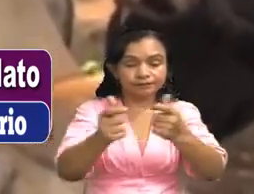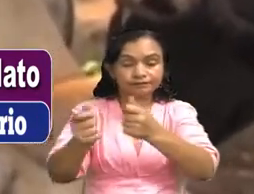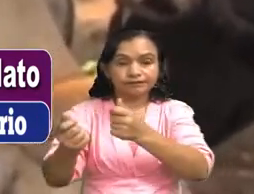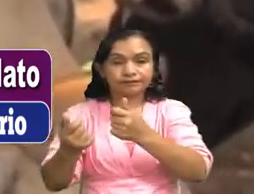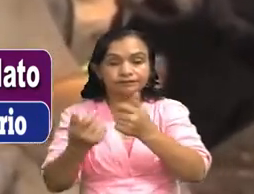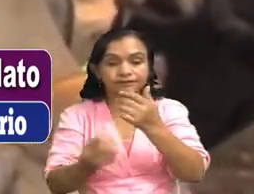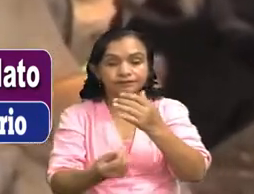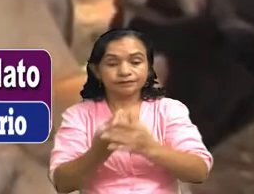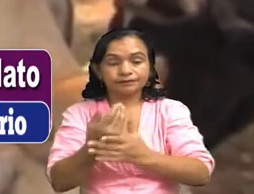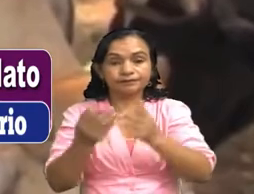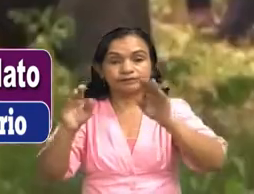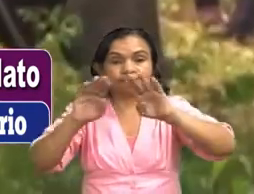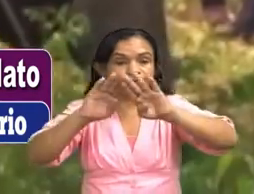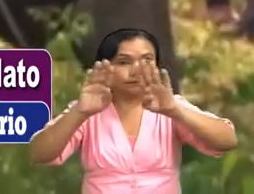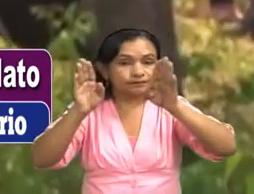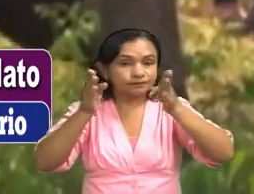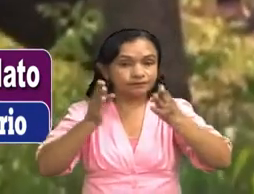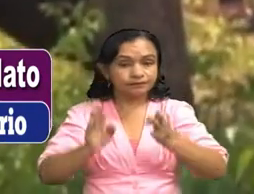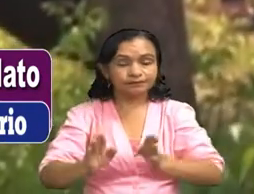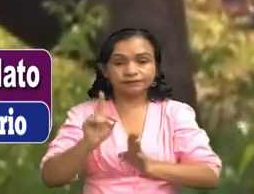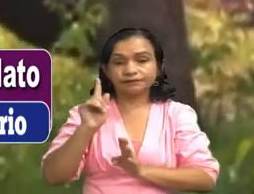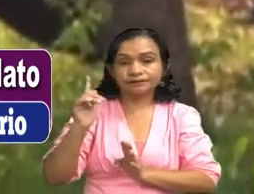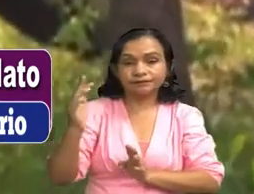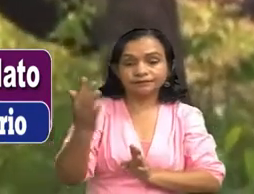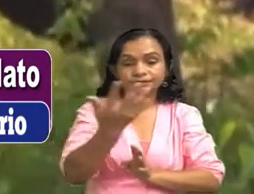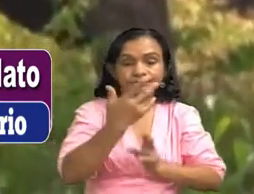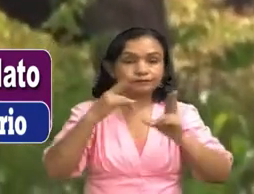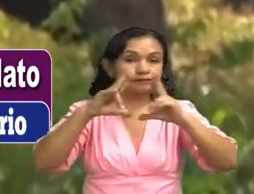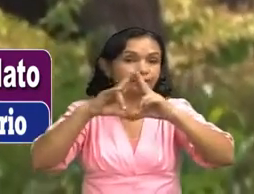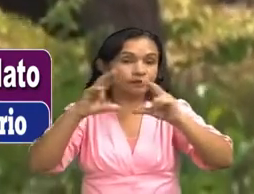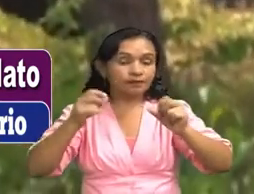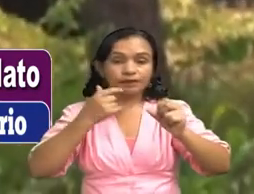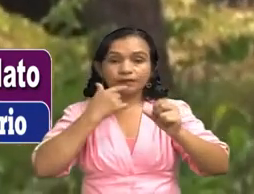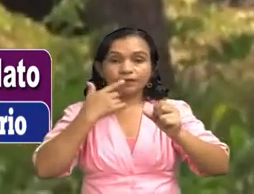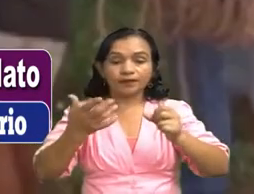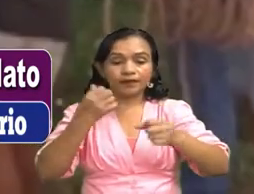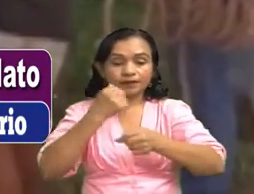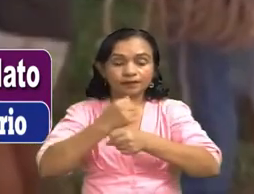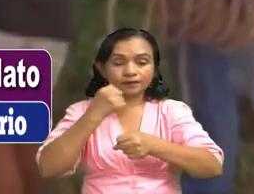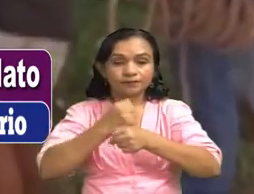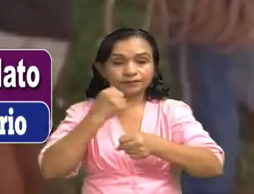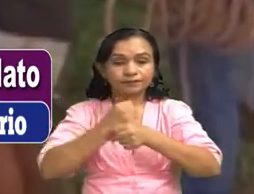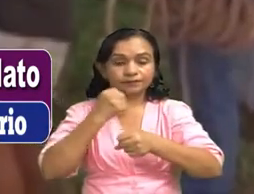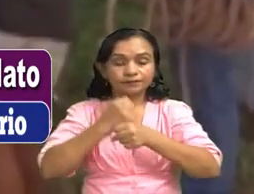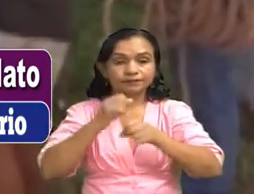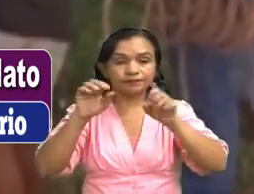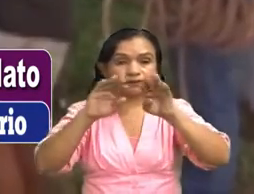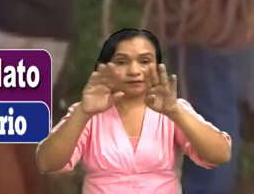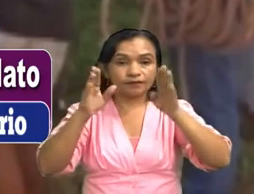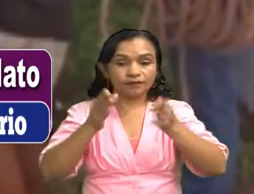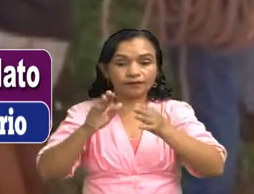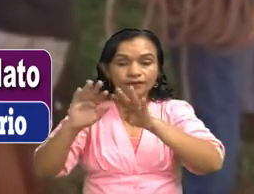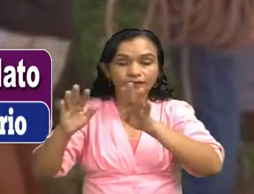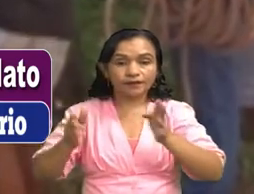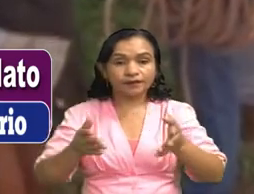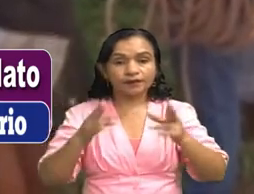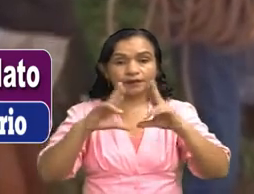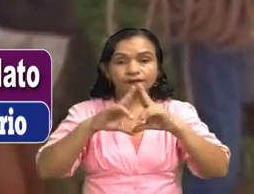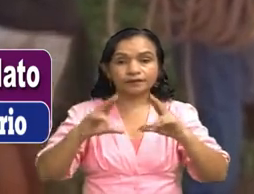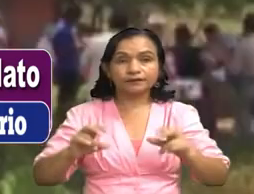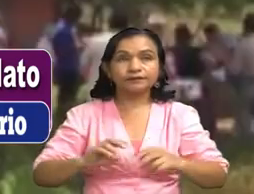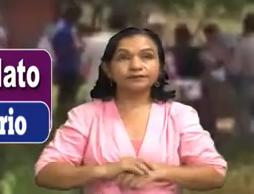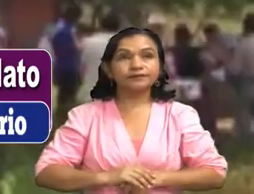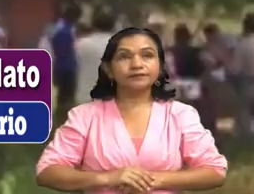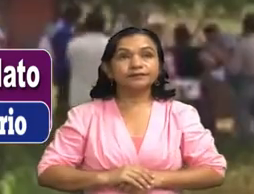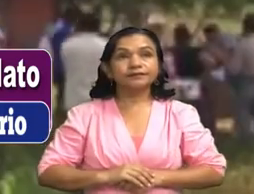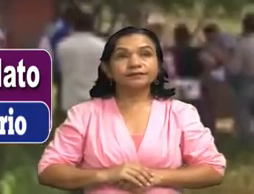pues, con las compañeras mujeres en todo el territorio nacional, ¿por qué el énfasis para trabajar con pequeñas productoras y productores del país?